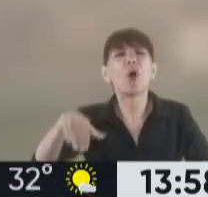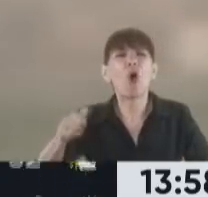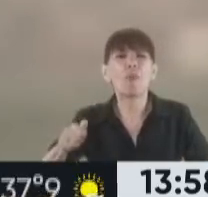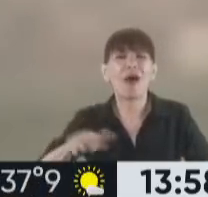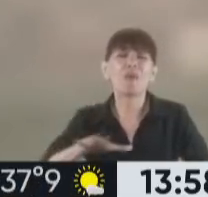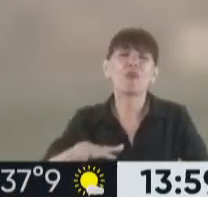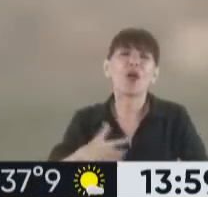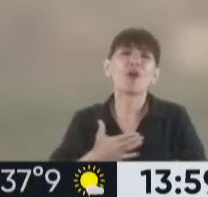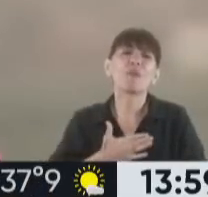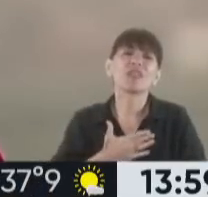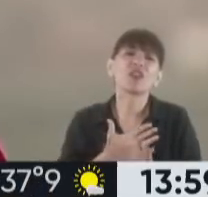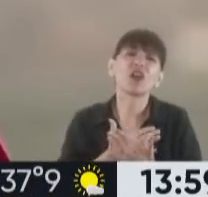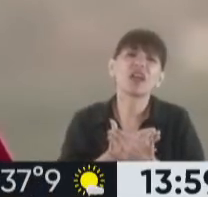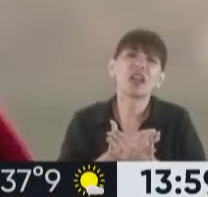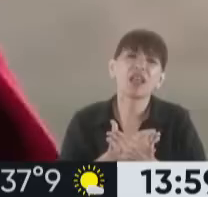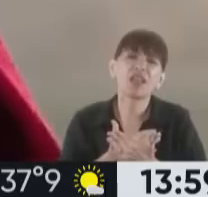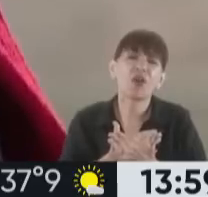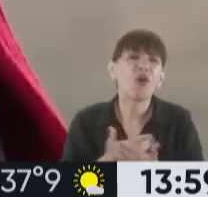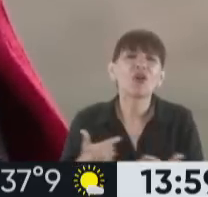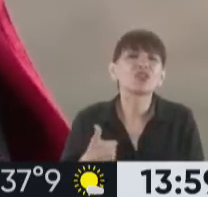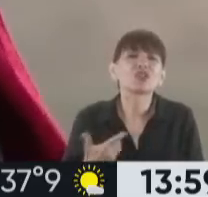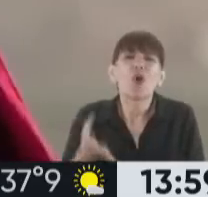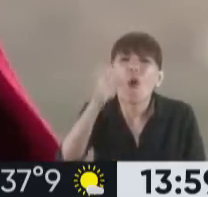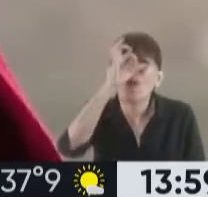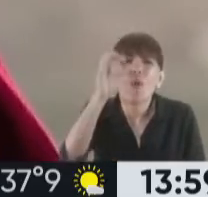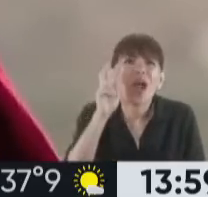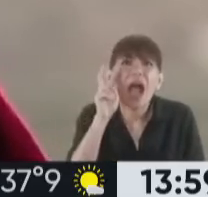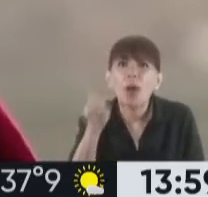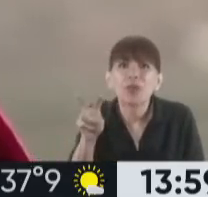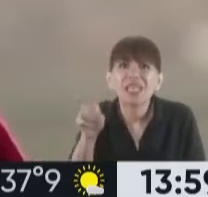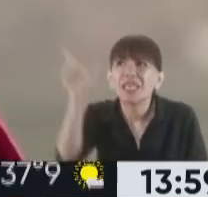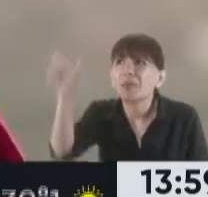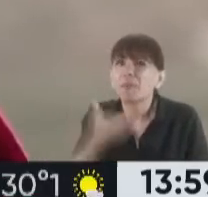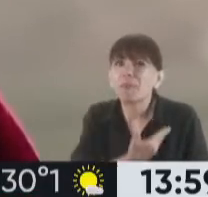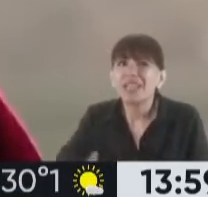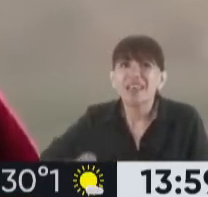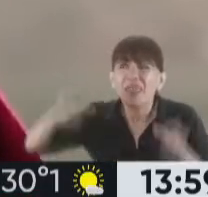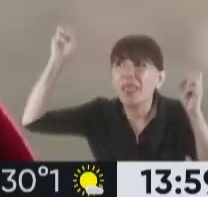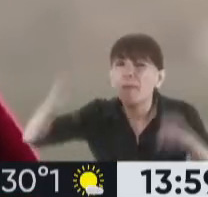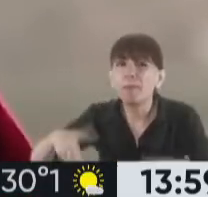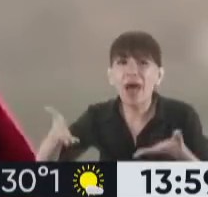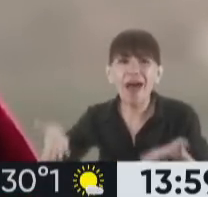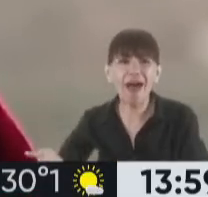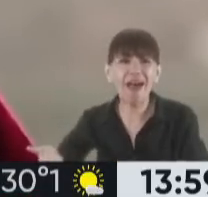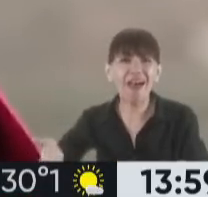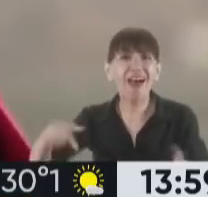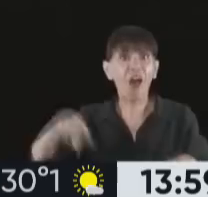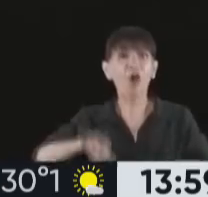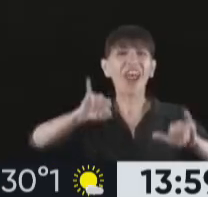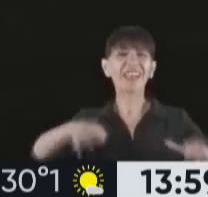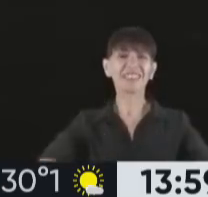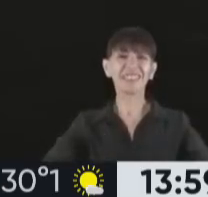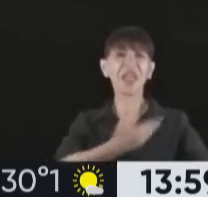pueblo querido, que yo jamás la vida he visto que ha venido un presidente aquí. Pero ahora ha venido,